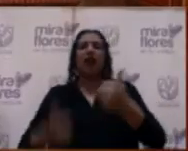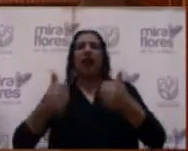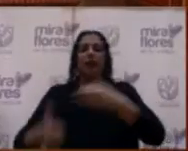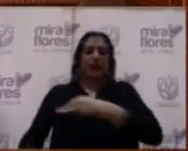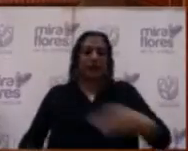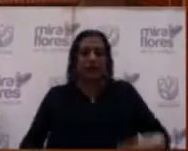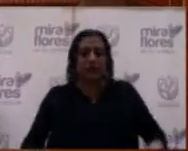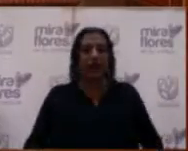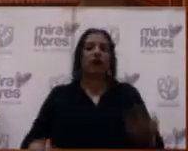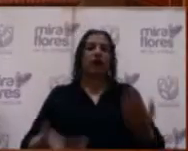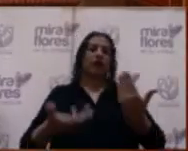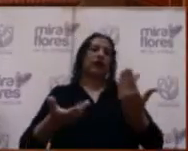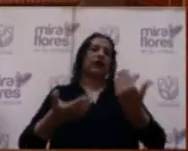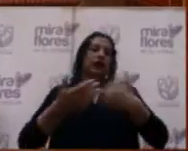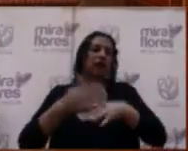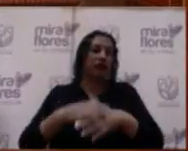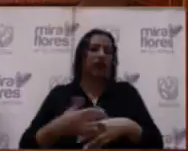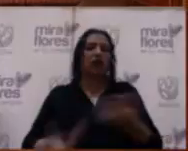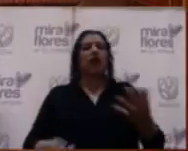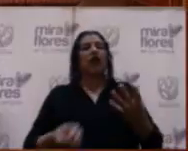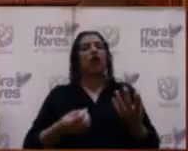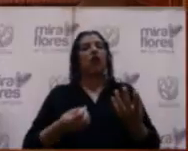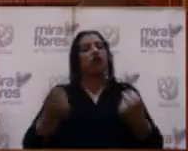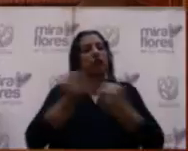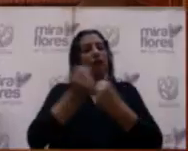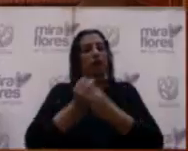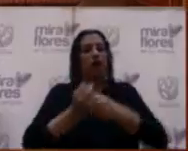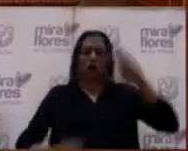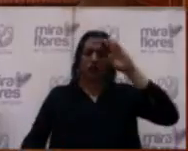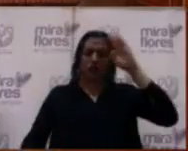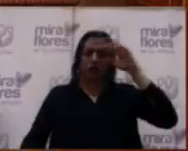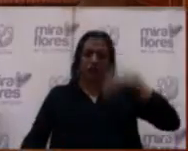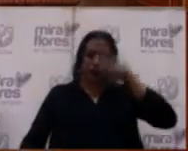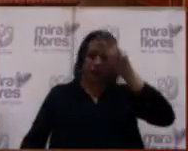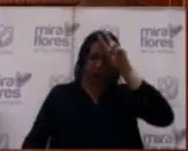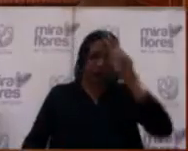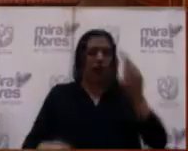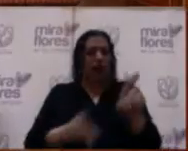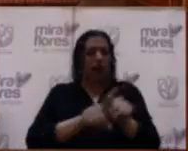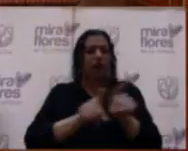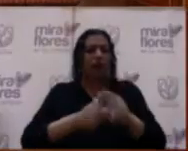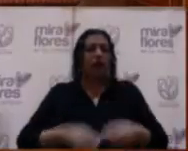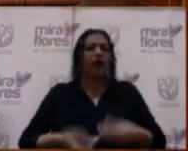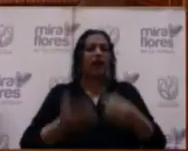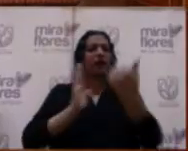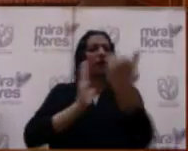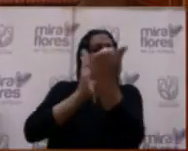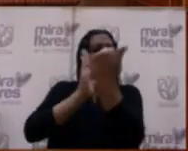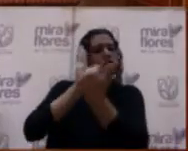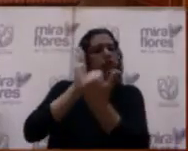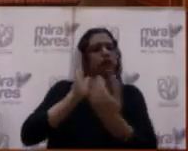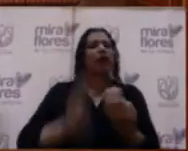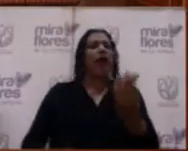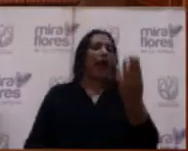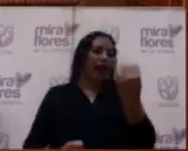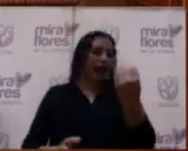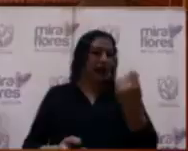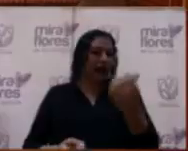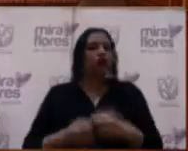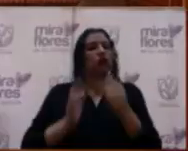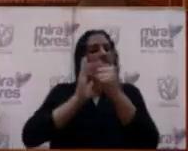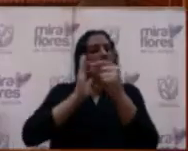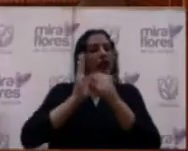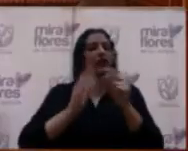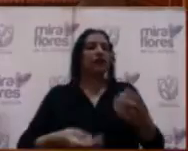del Interior con intervención de la Policía Nacional del Perú, el mismo que consta de 14 cláusulas que forman parte integrante del